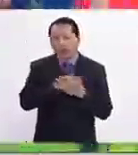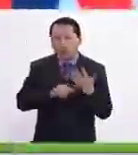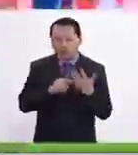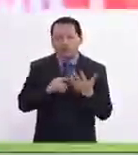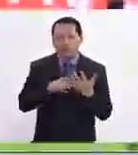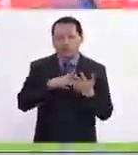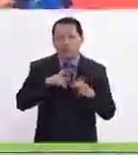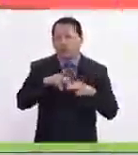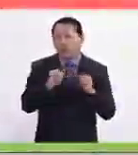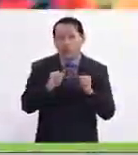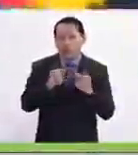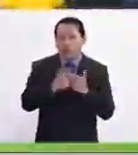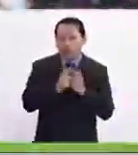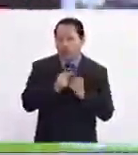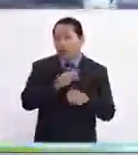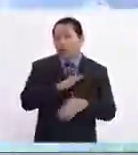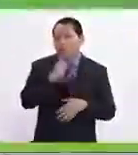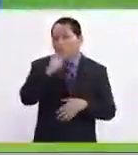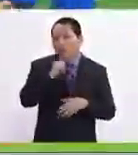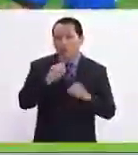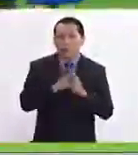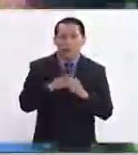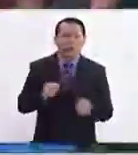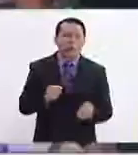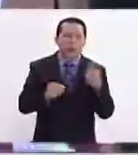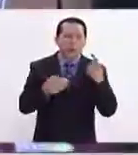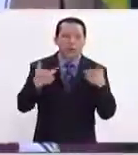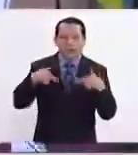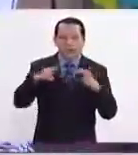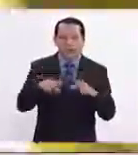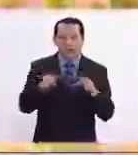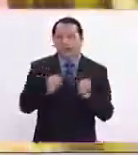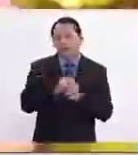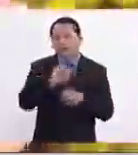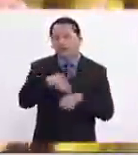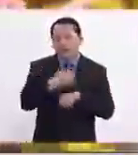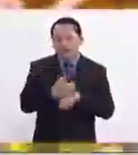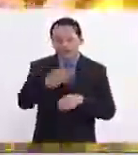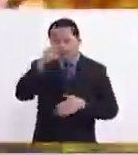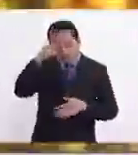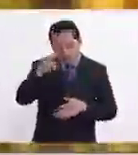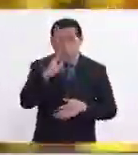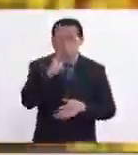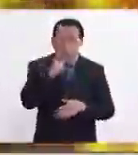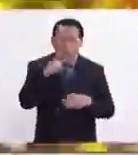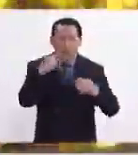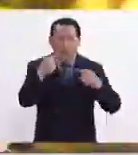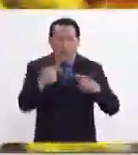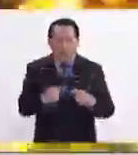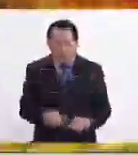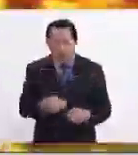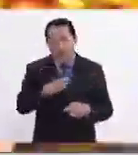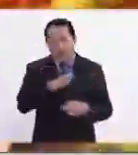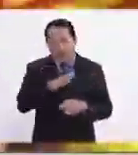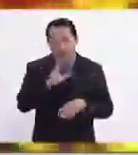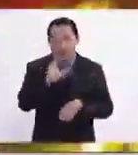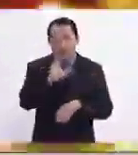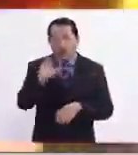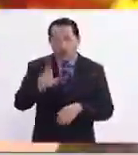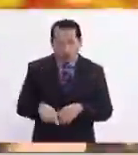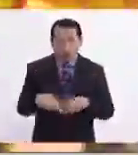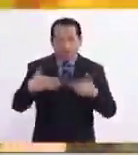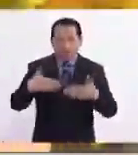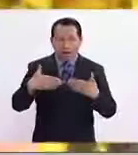En ningún grupo podrá haber más de un representante de cada confederación, por lo que México no podrá enfrentar en la primera fase a Costa Rica ni a